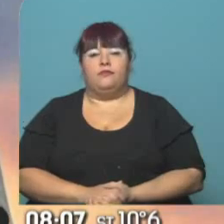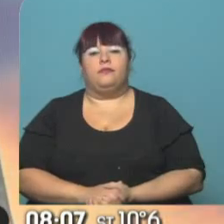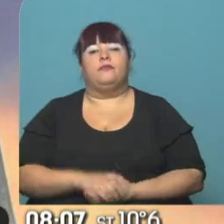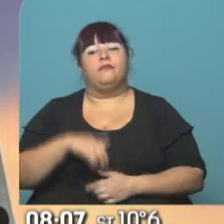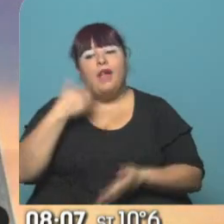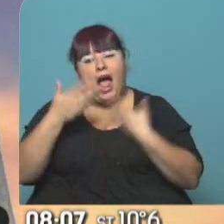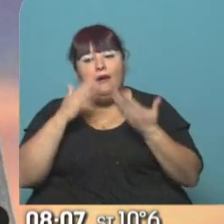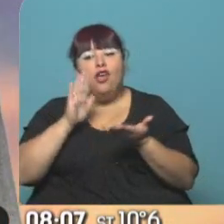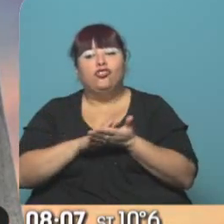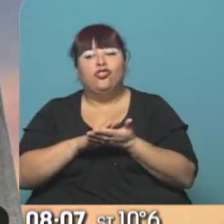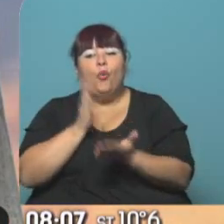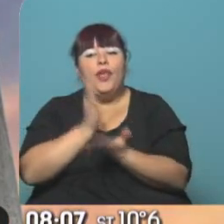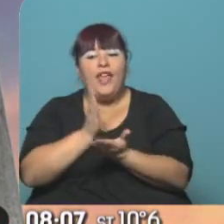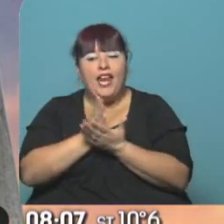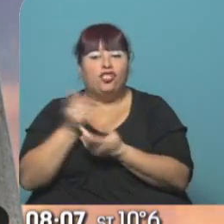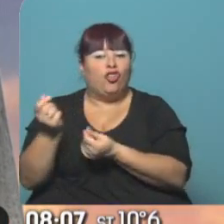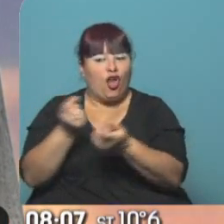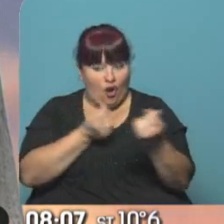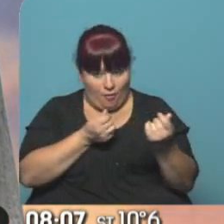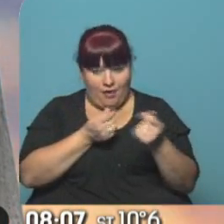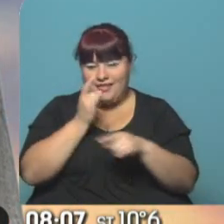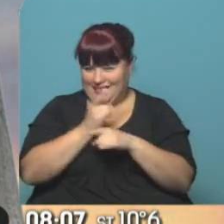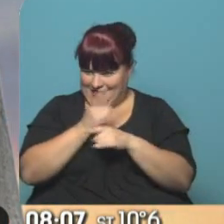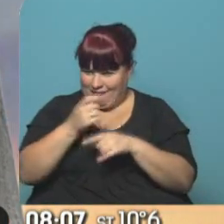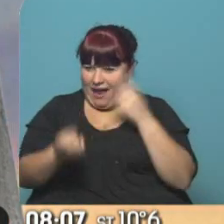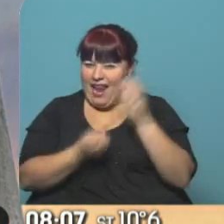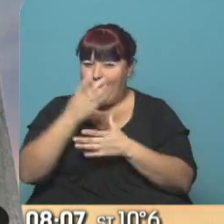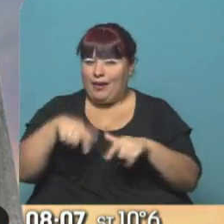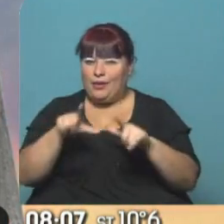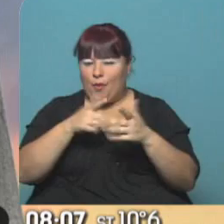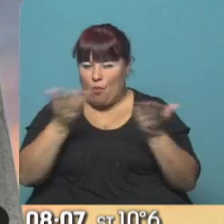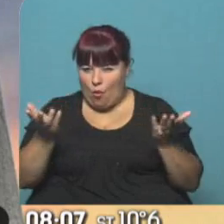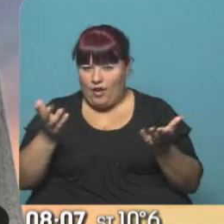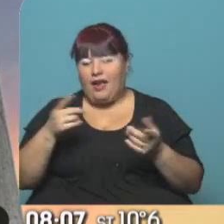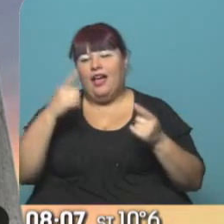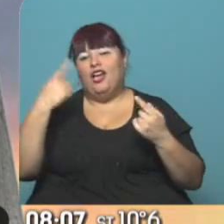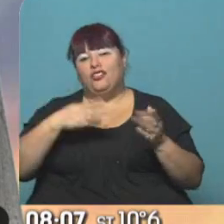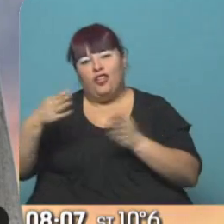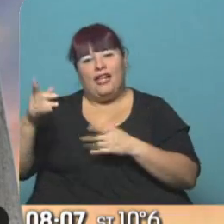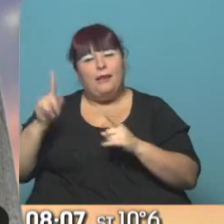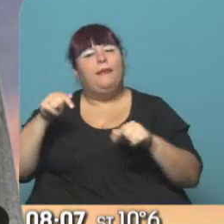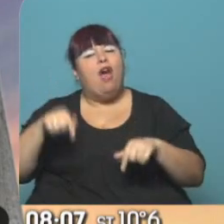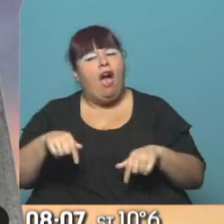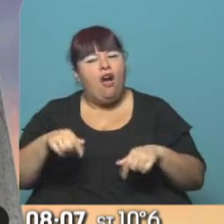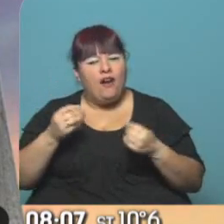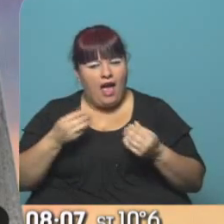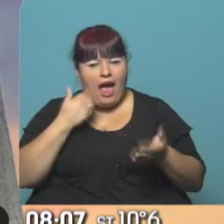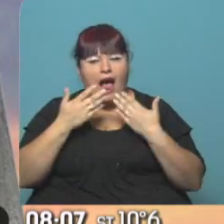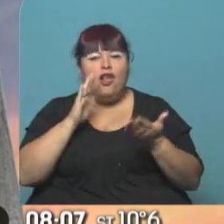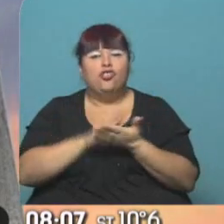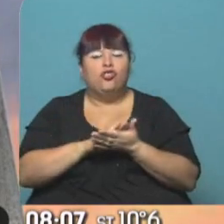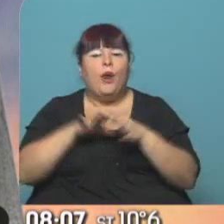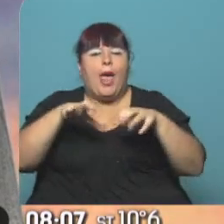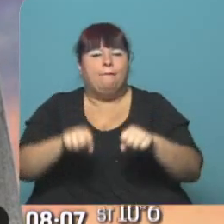hablamos de nuestros derechos como consumidores siempre lo hacemos en la mañana de la televisión pública en todas las ediciones también pero esta vez vamos hablar de